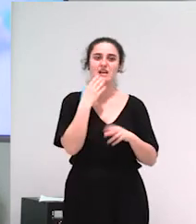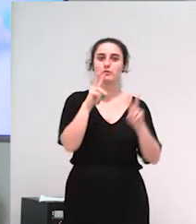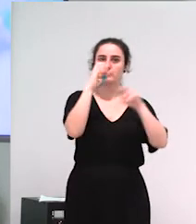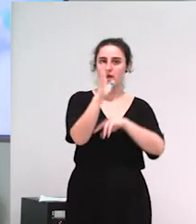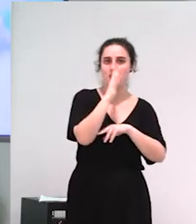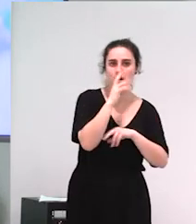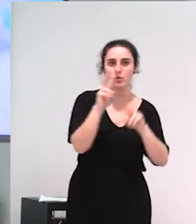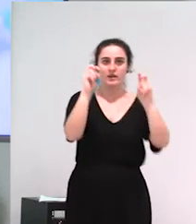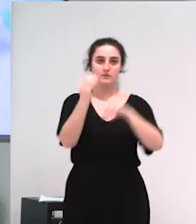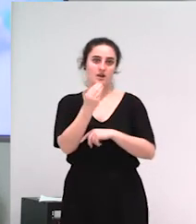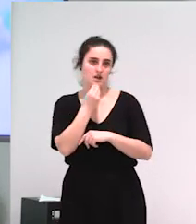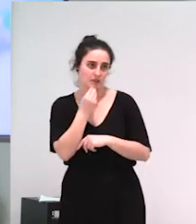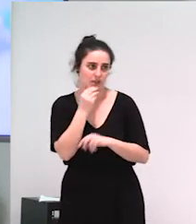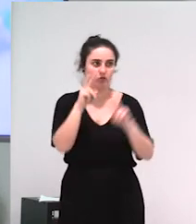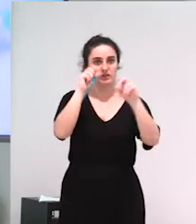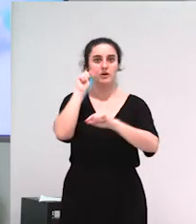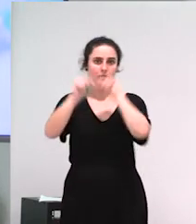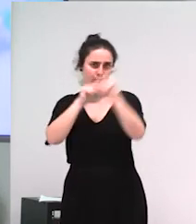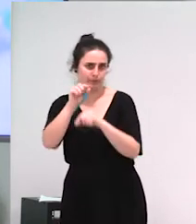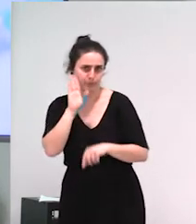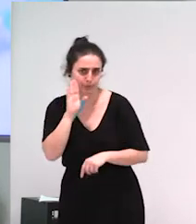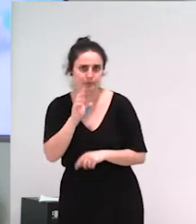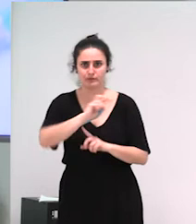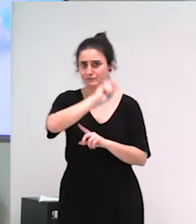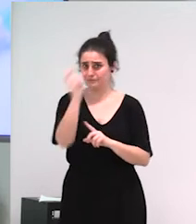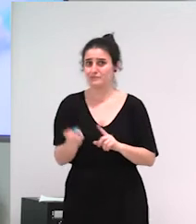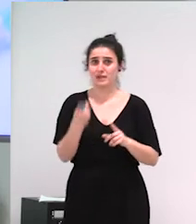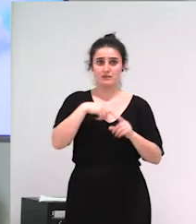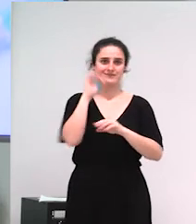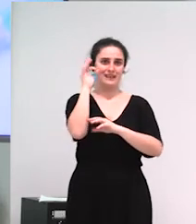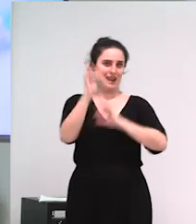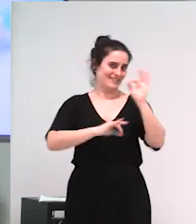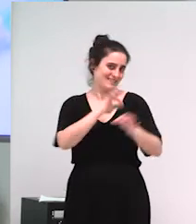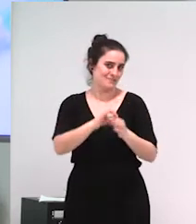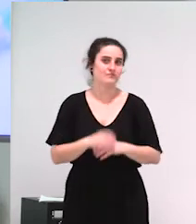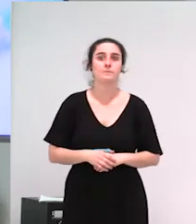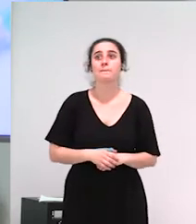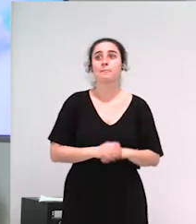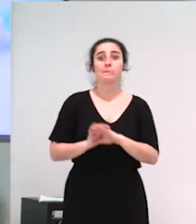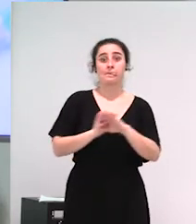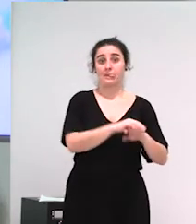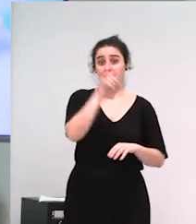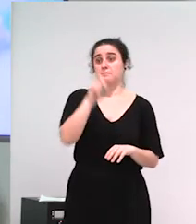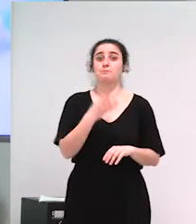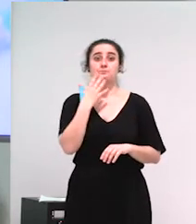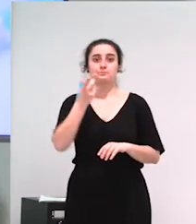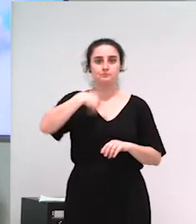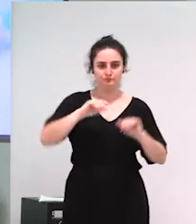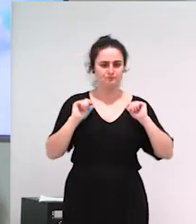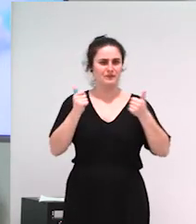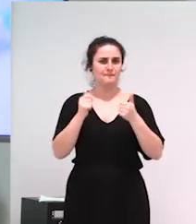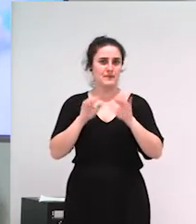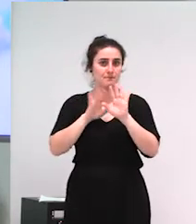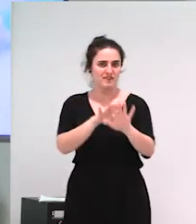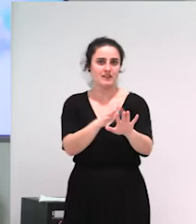sobre alimentación, sobre contaminación. Otros ejemplos son el hecho de que si empezamos con la primera